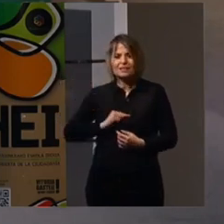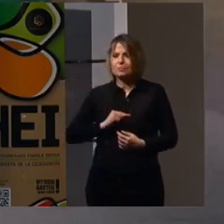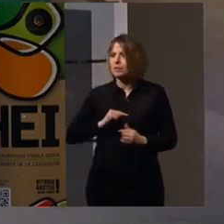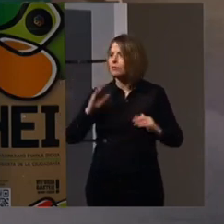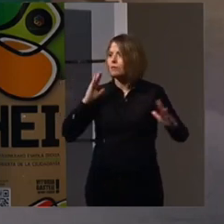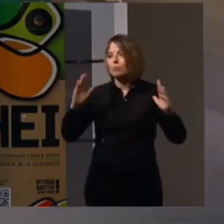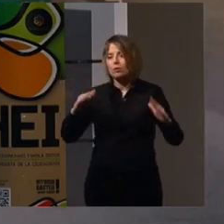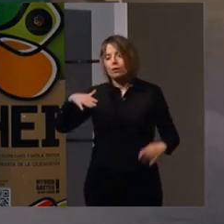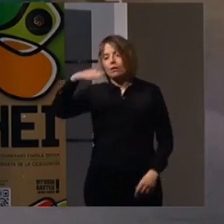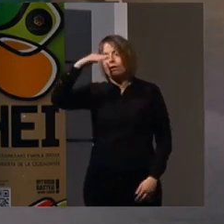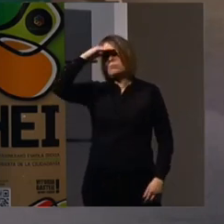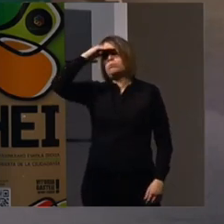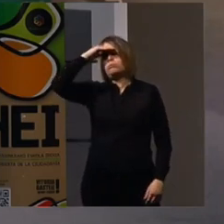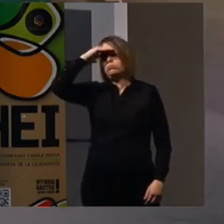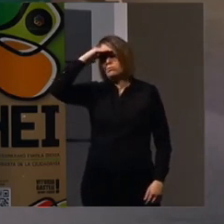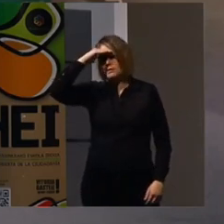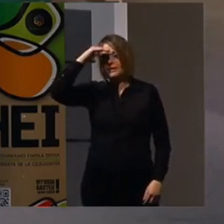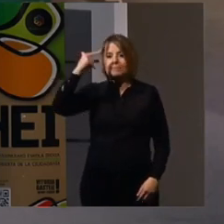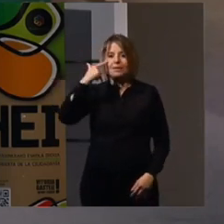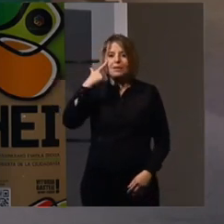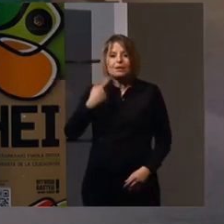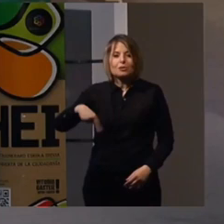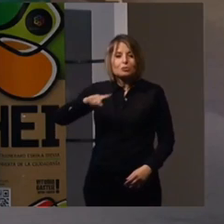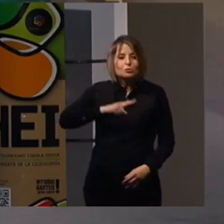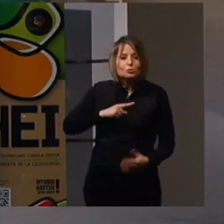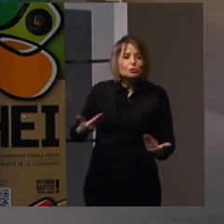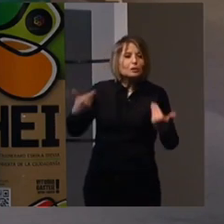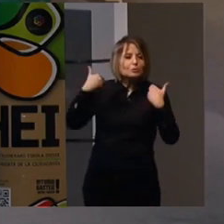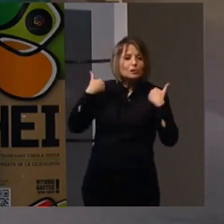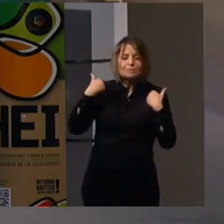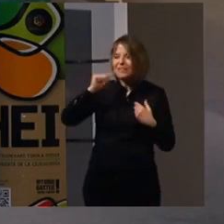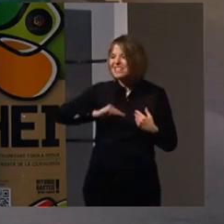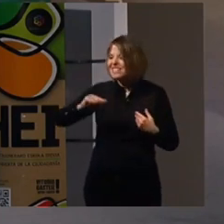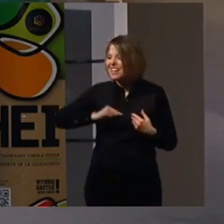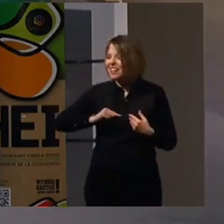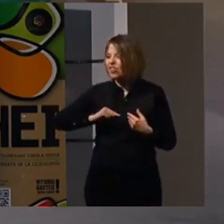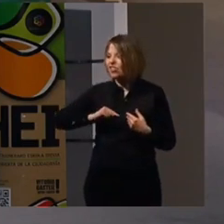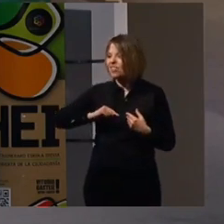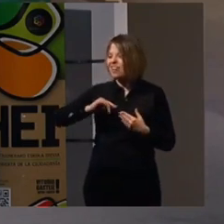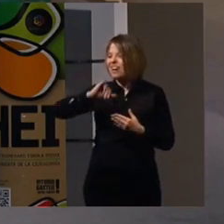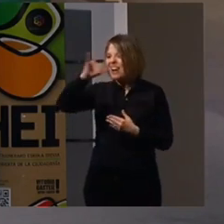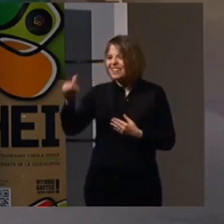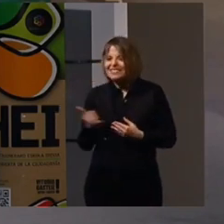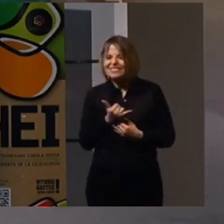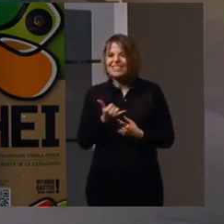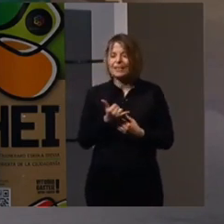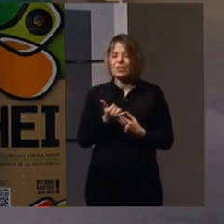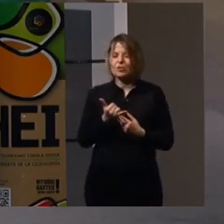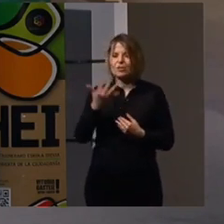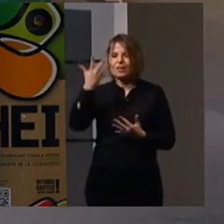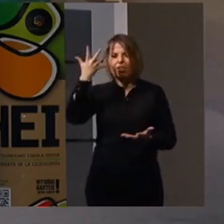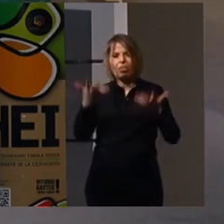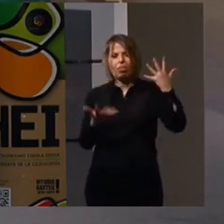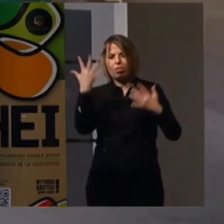época de decir, madre mía, para nosotros correlaciona mucho con esta sensación de cansancio y con esta sensación de